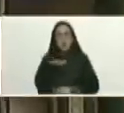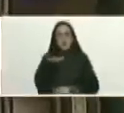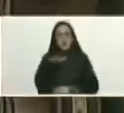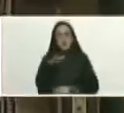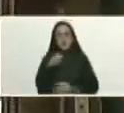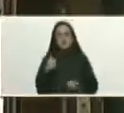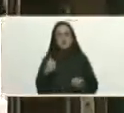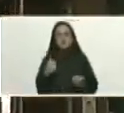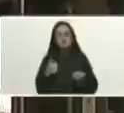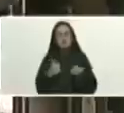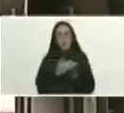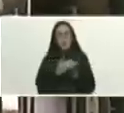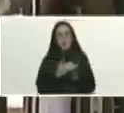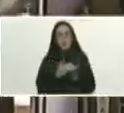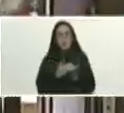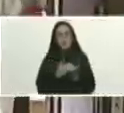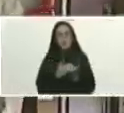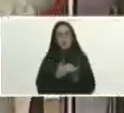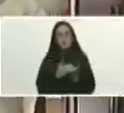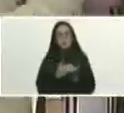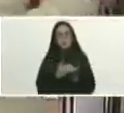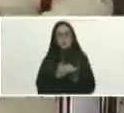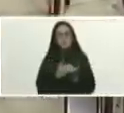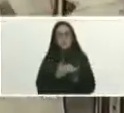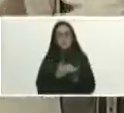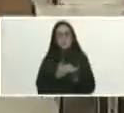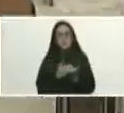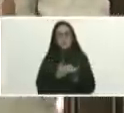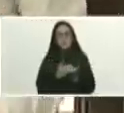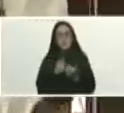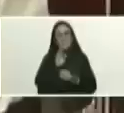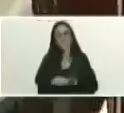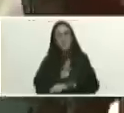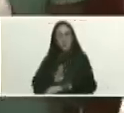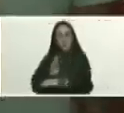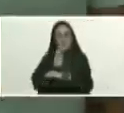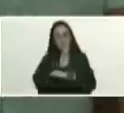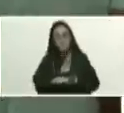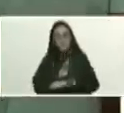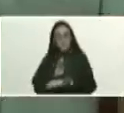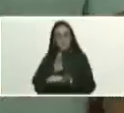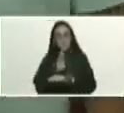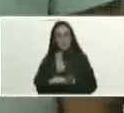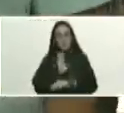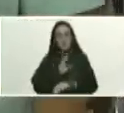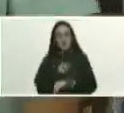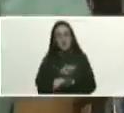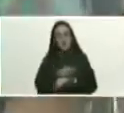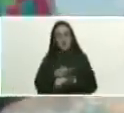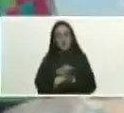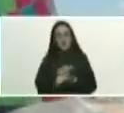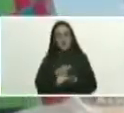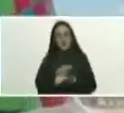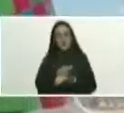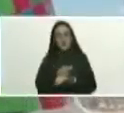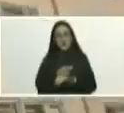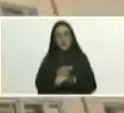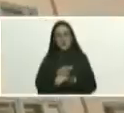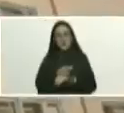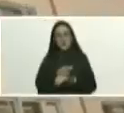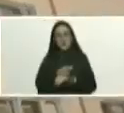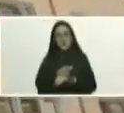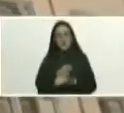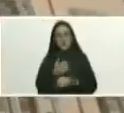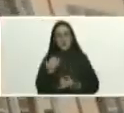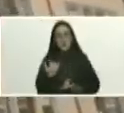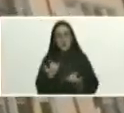con el respaldo, con la protección del gobierno bolivariano que encabeza usted, y por